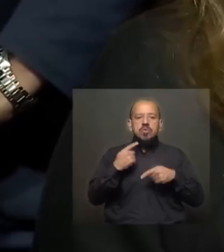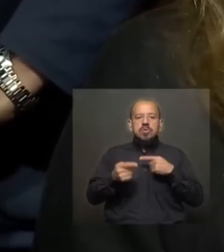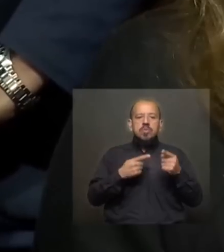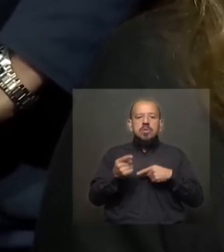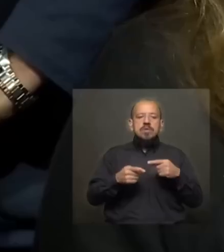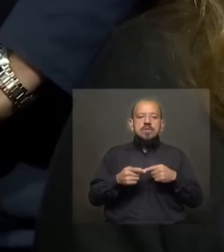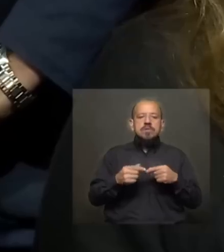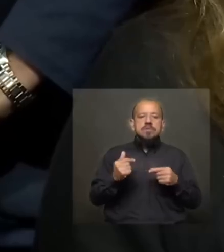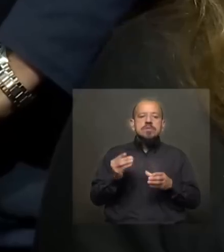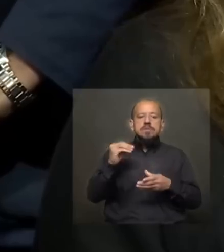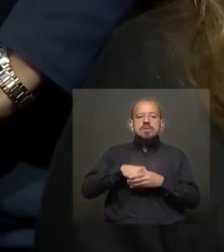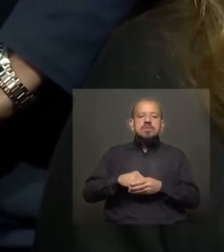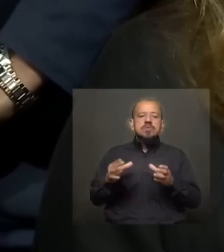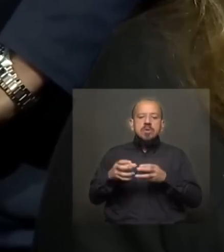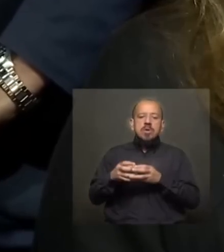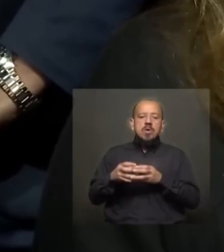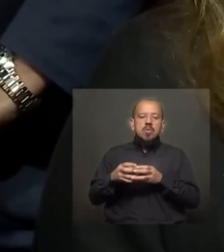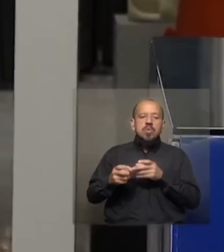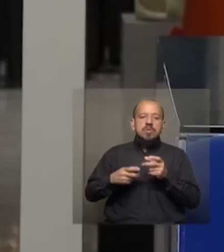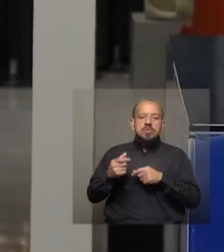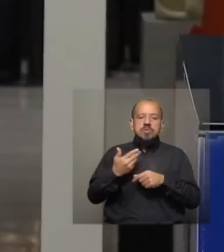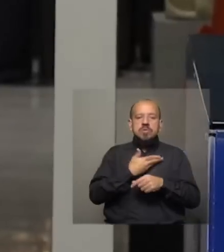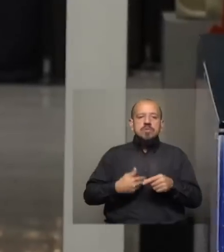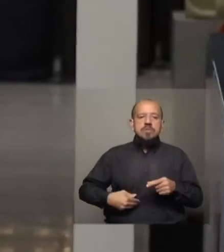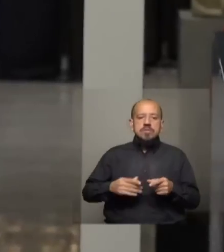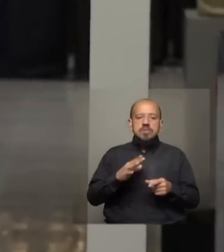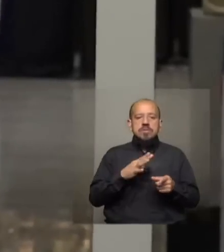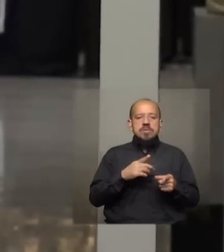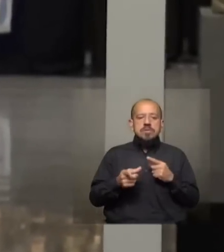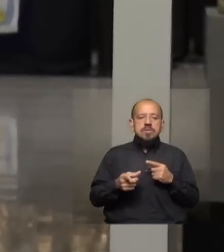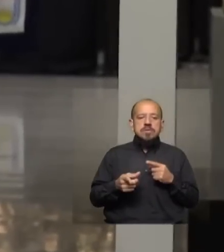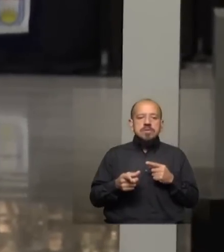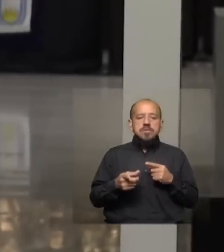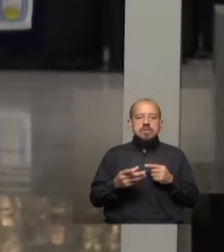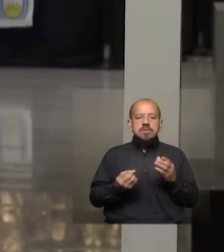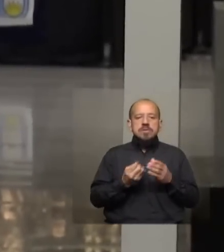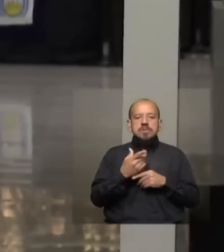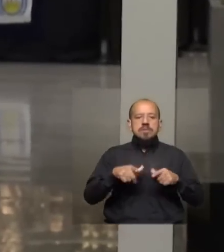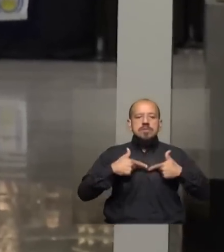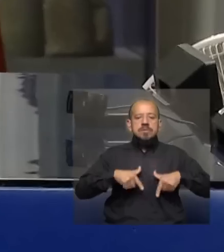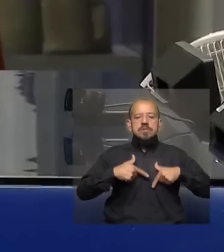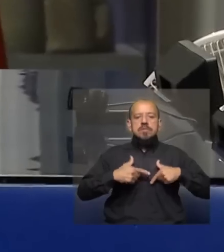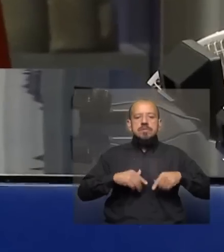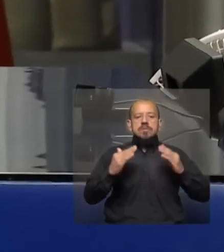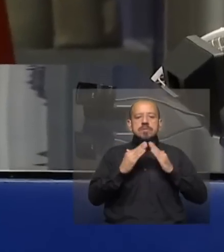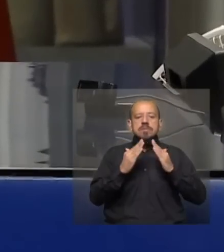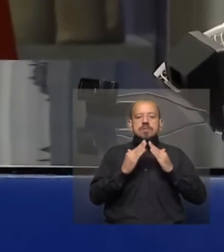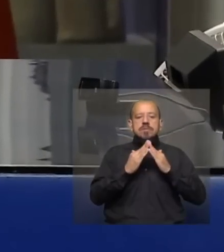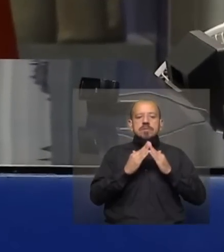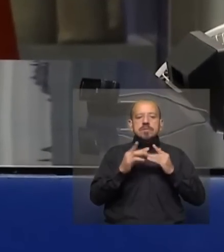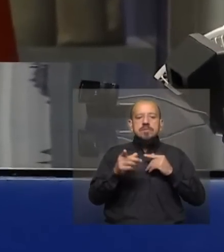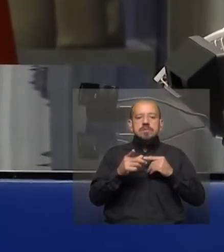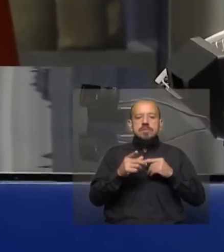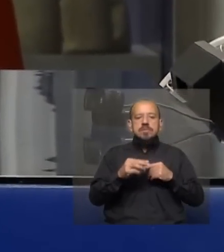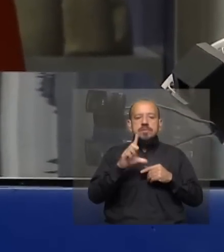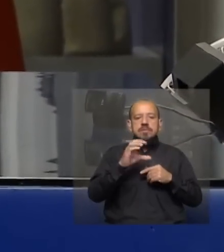formando parte de la coalición hoy en el gobierno tenemos designado nuevo ministro de vivienda y ordenamiento territorial es